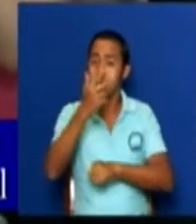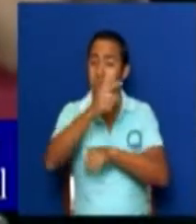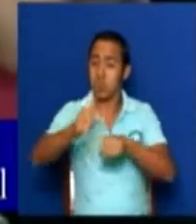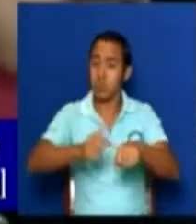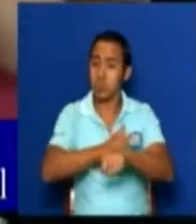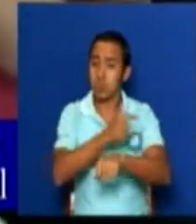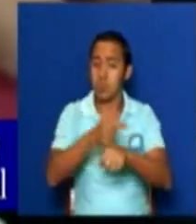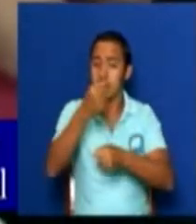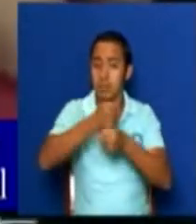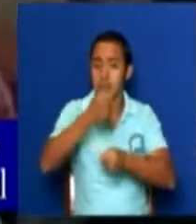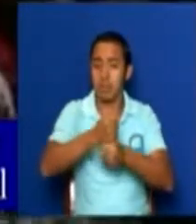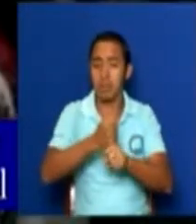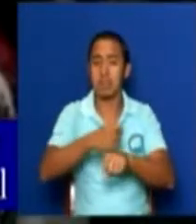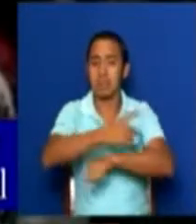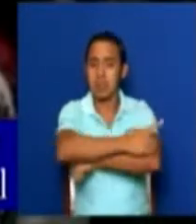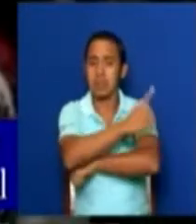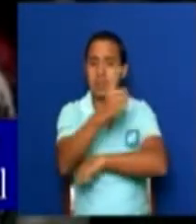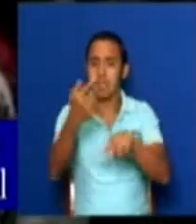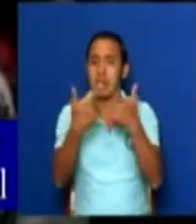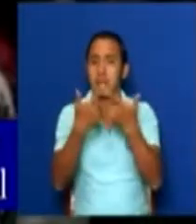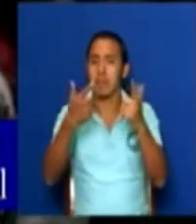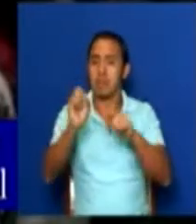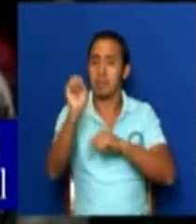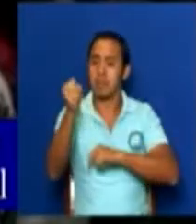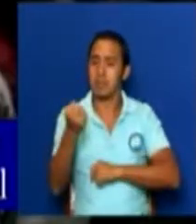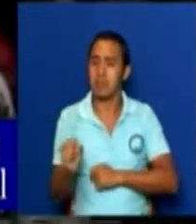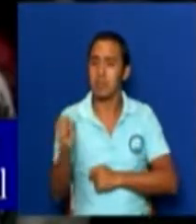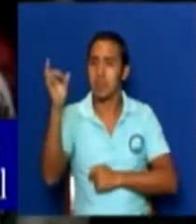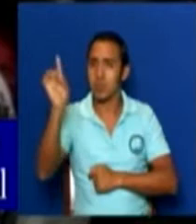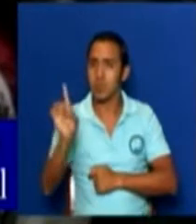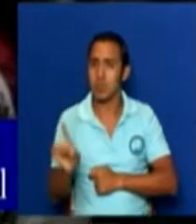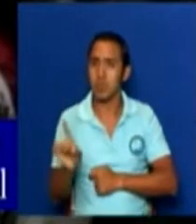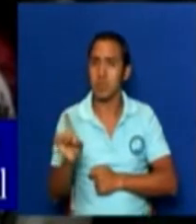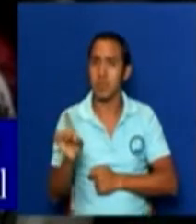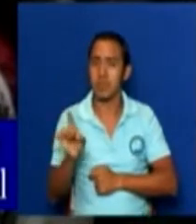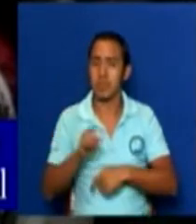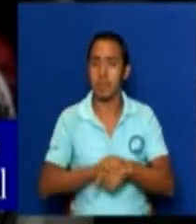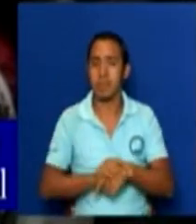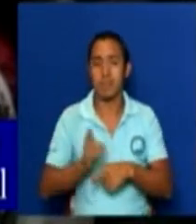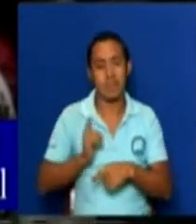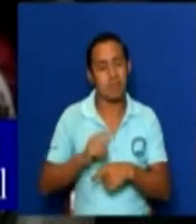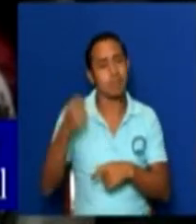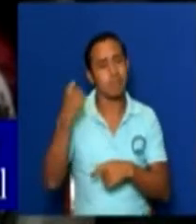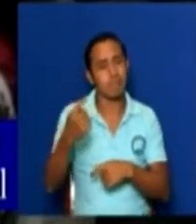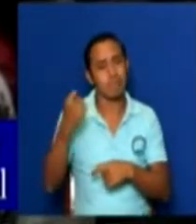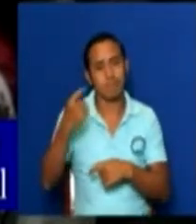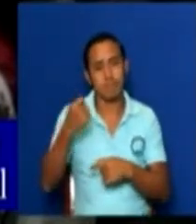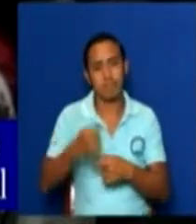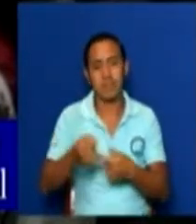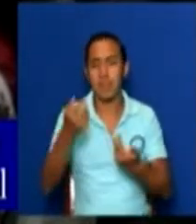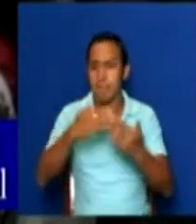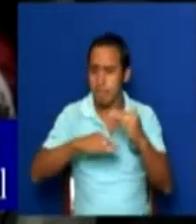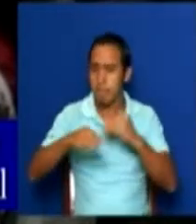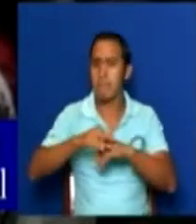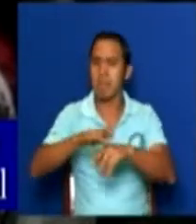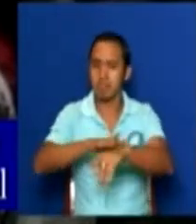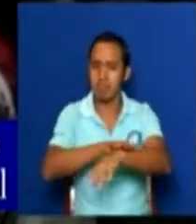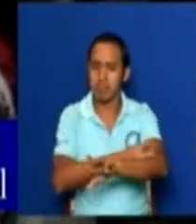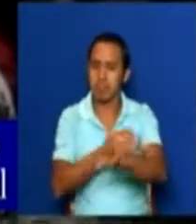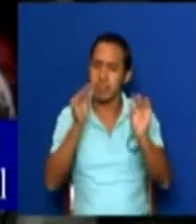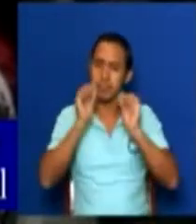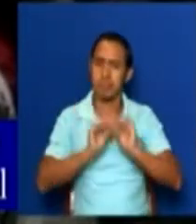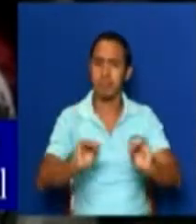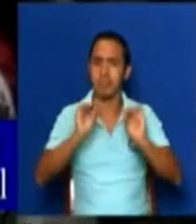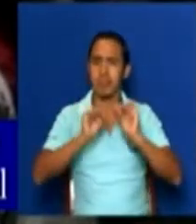laborables y sus días libres, los fines de semana. Que todavía tenemos pendiente seguir sensibilizando, seguir